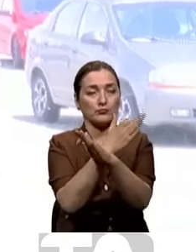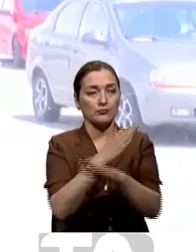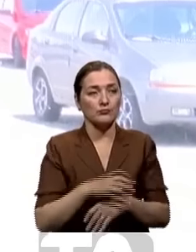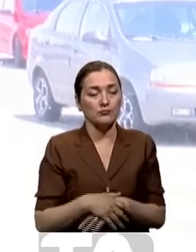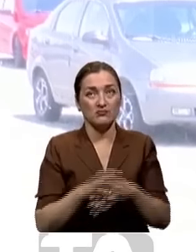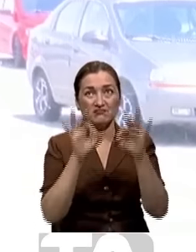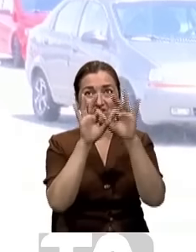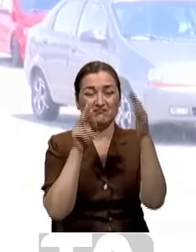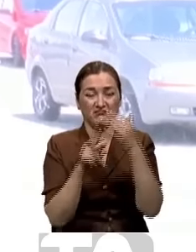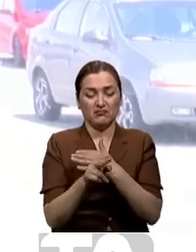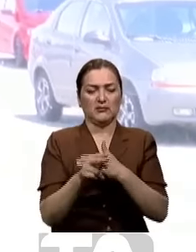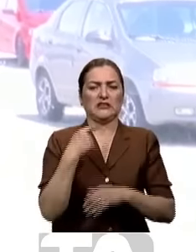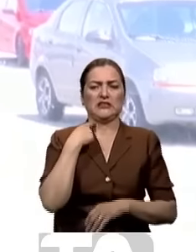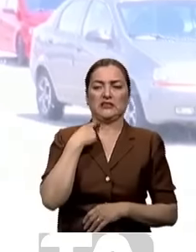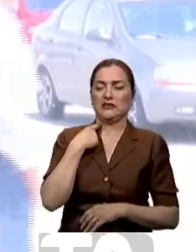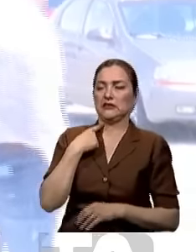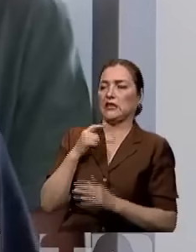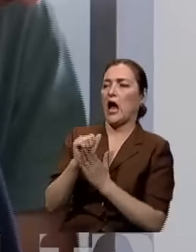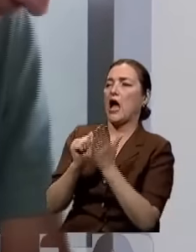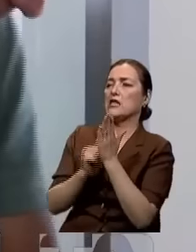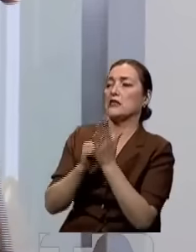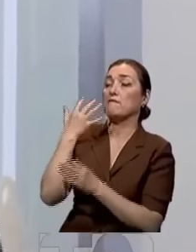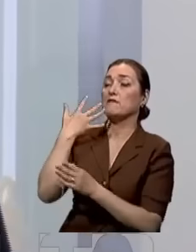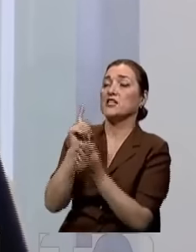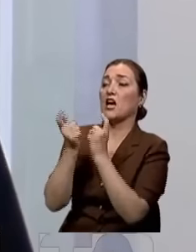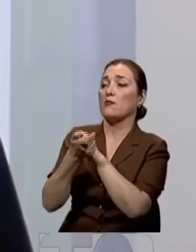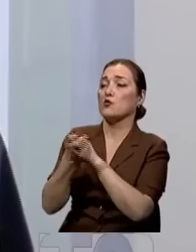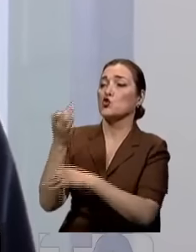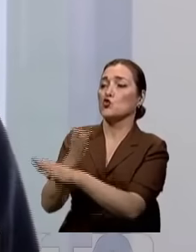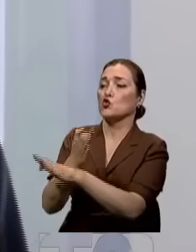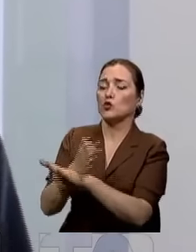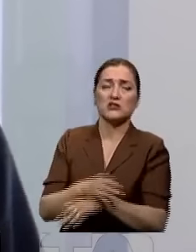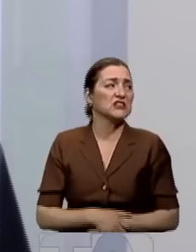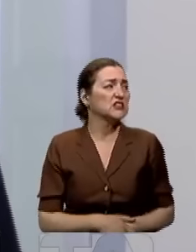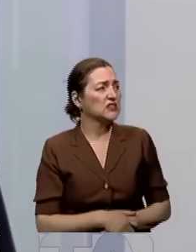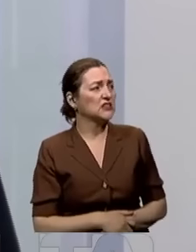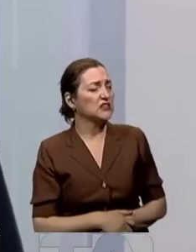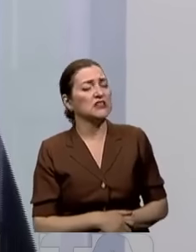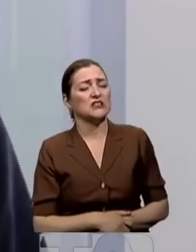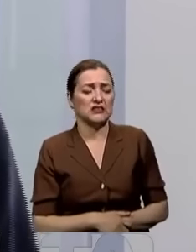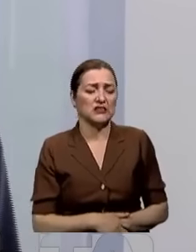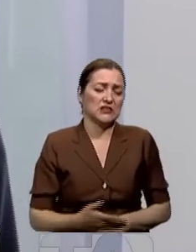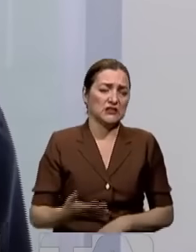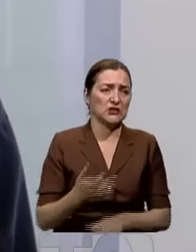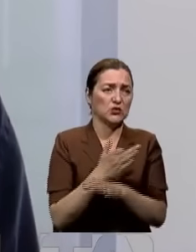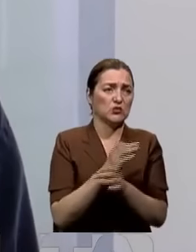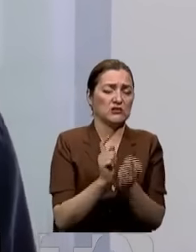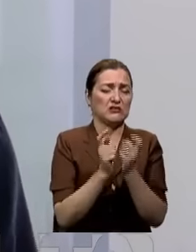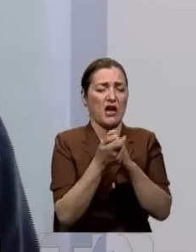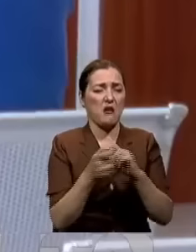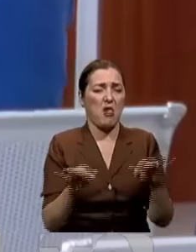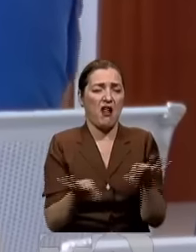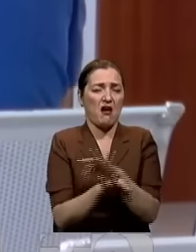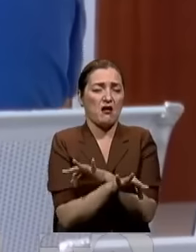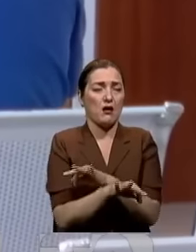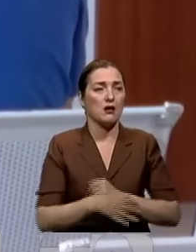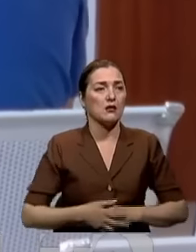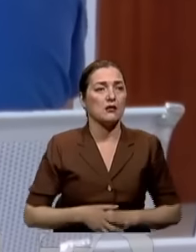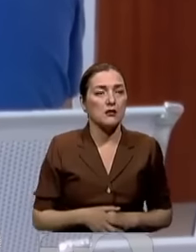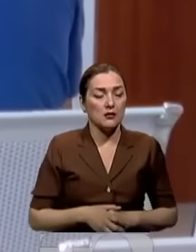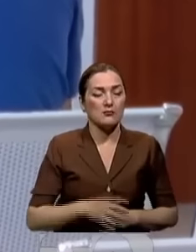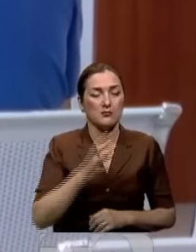los cortes nos reagendaron para este día. ¿Qué se han retrasado los turnos? ¿Nos han agendado para otros días? Y la